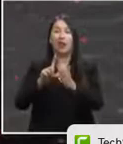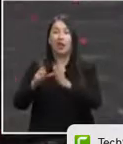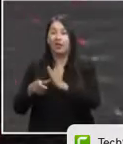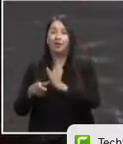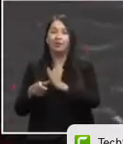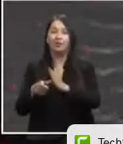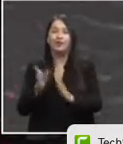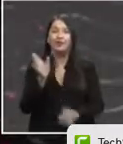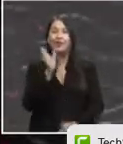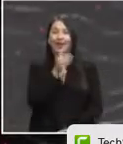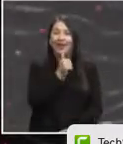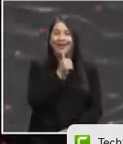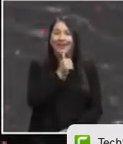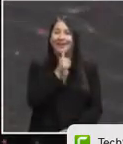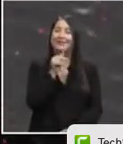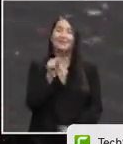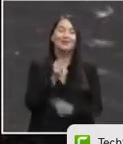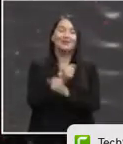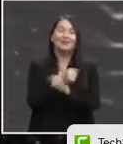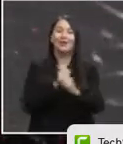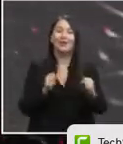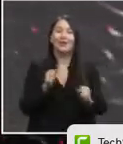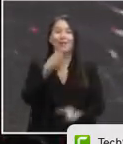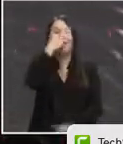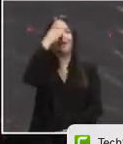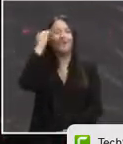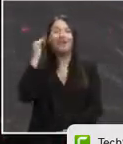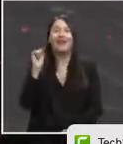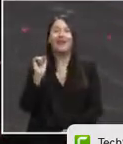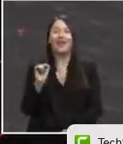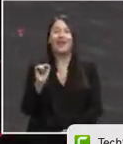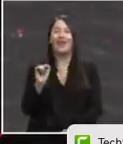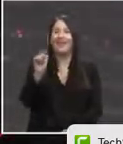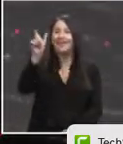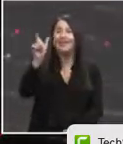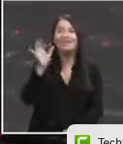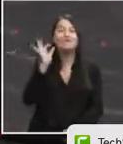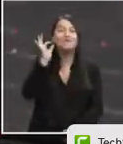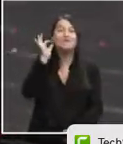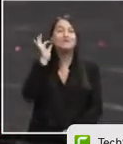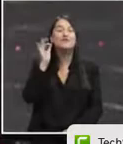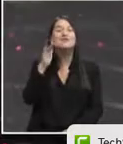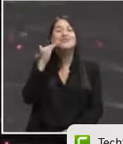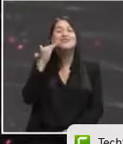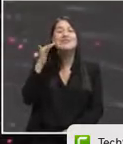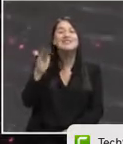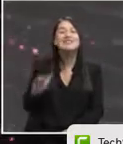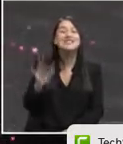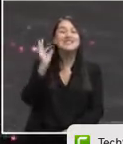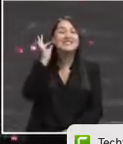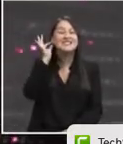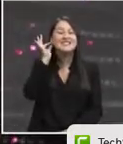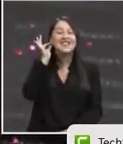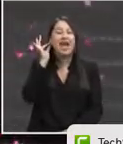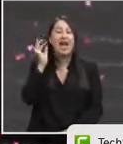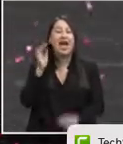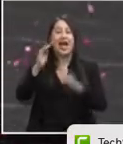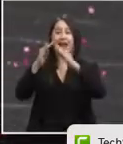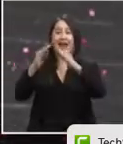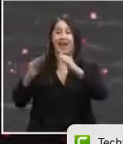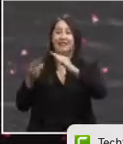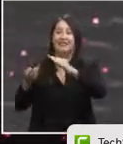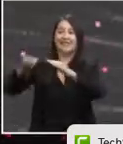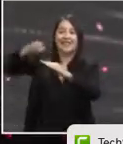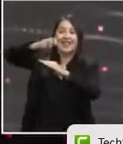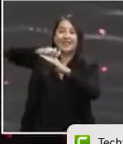llega. Y por eso no podemos olvidar esta imagen de la niña sentada arriba del techo de su casa para lograr señal.